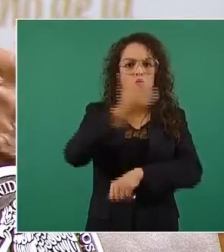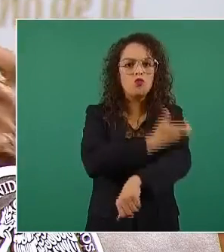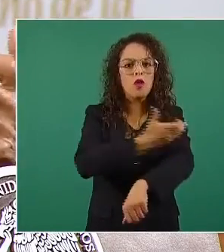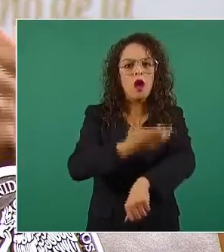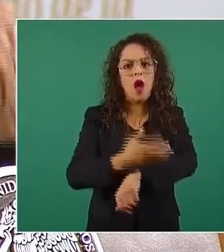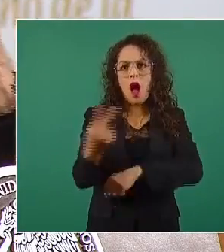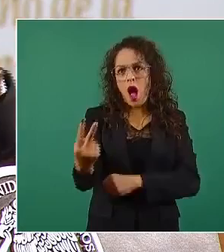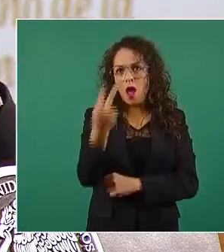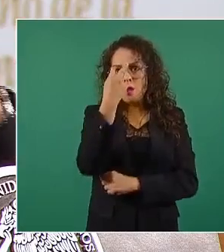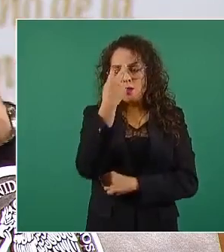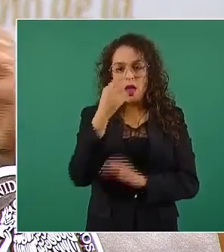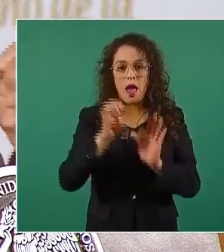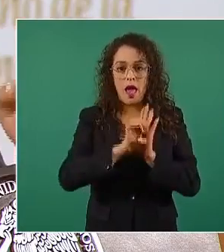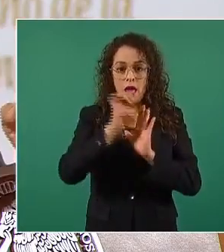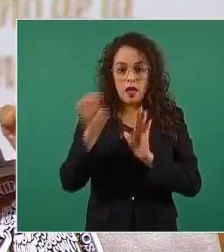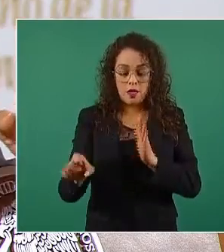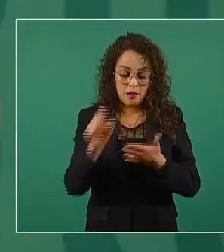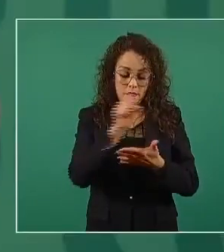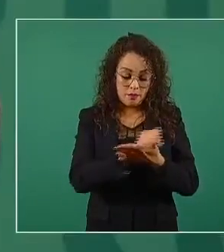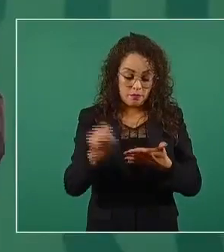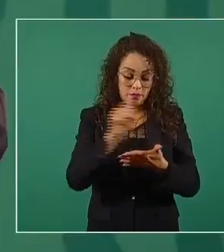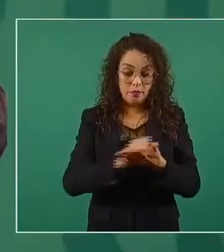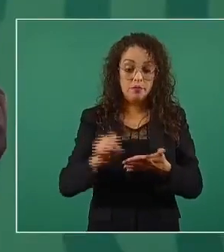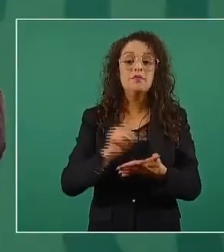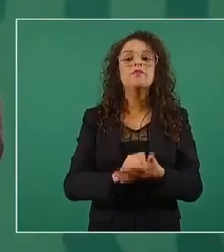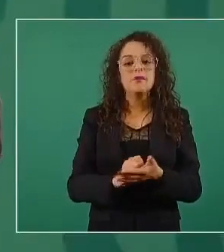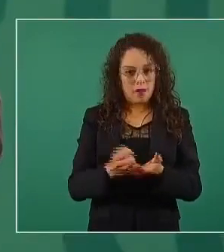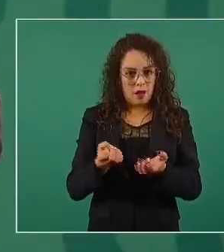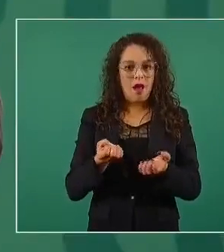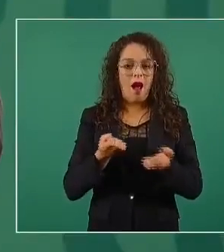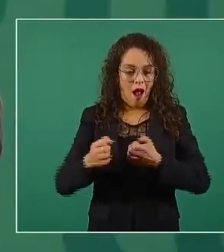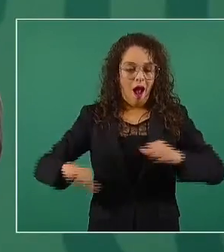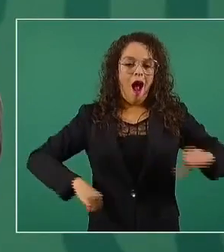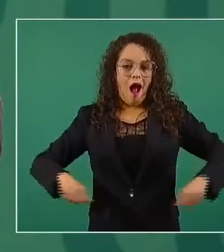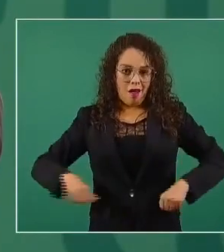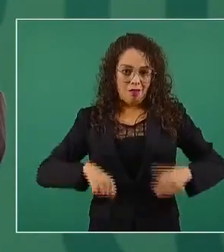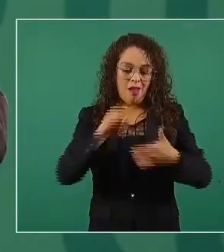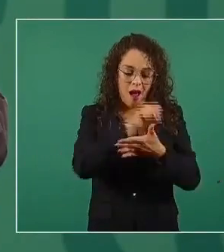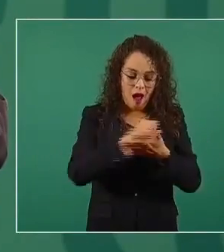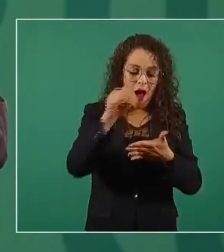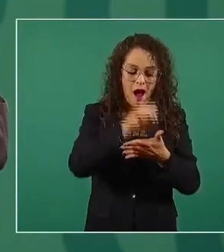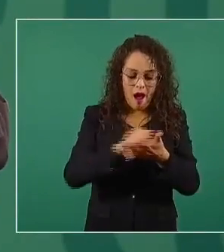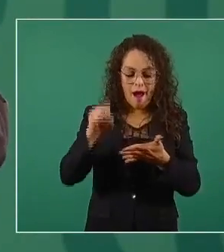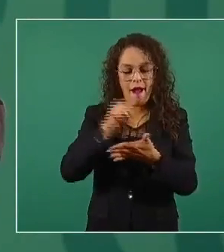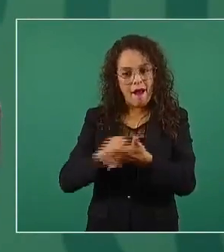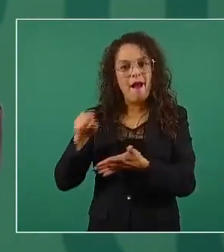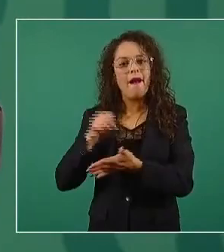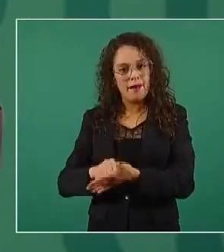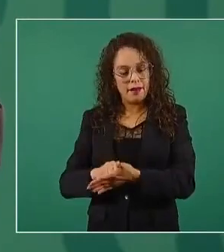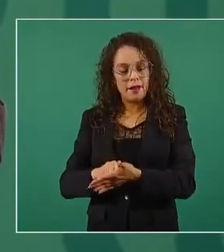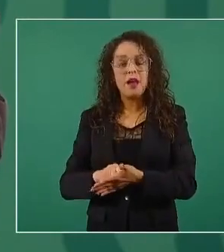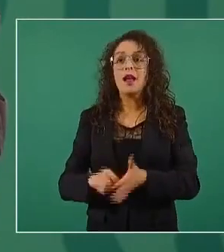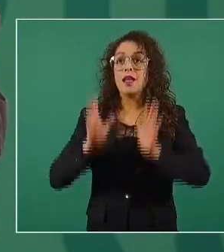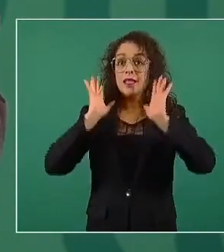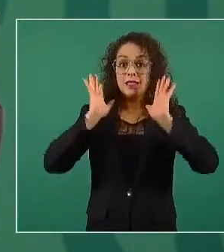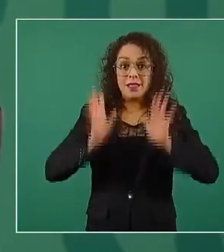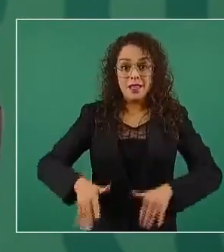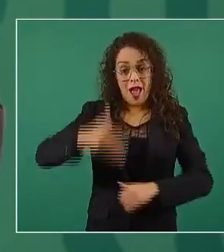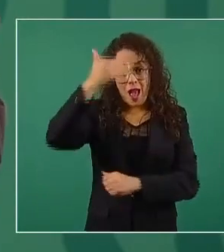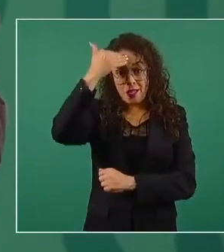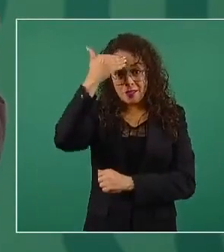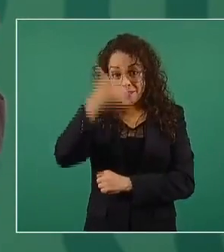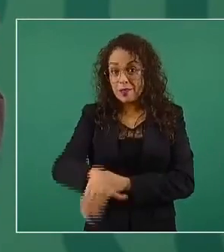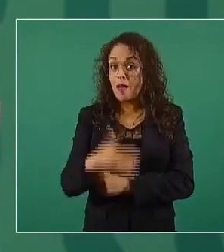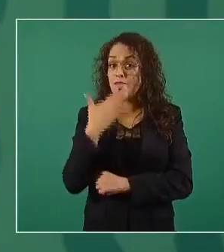en escritura, y ejercitas la escritura al asentar tu reflexión. Y finalmente lo dominas